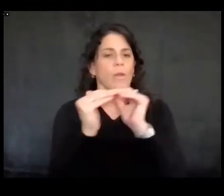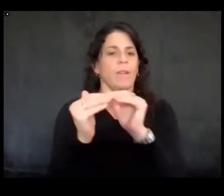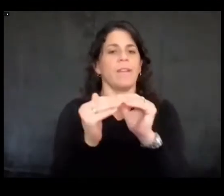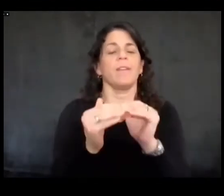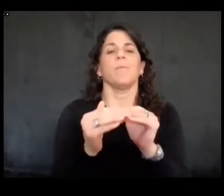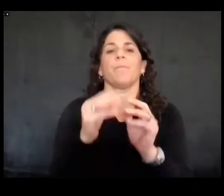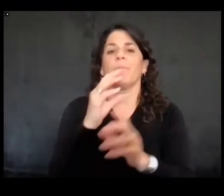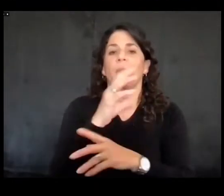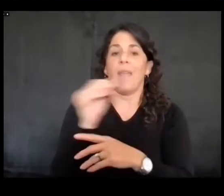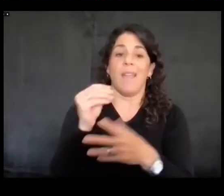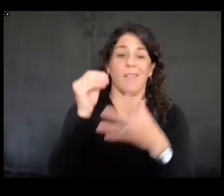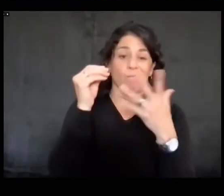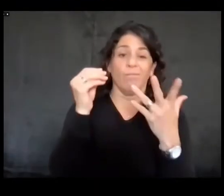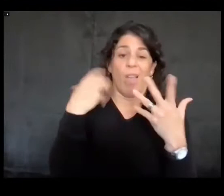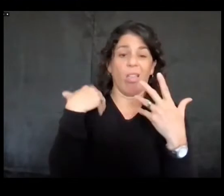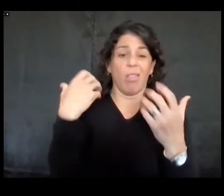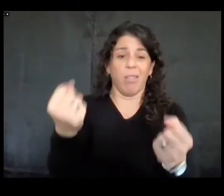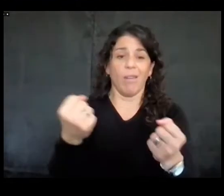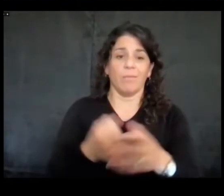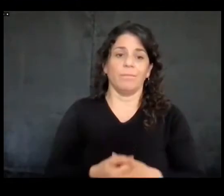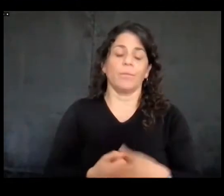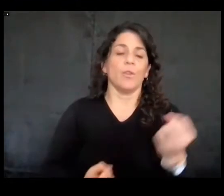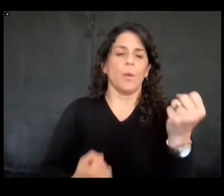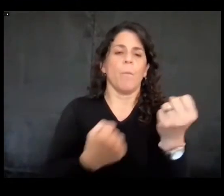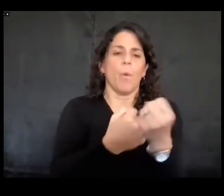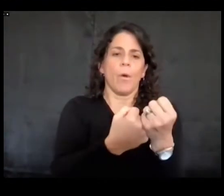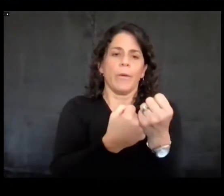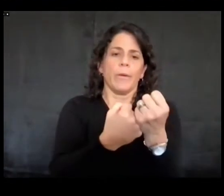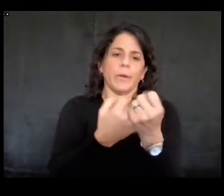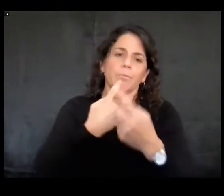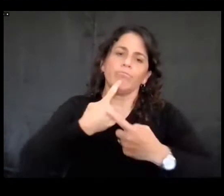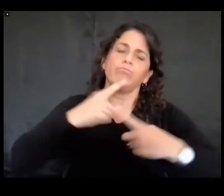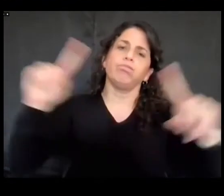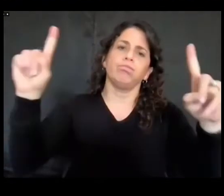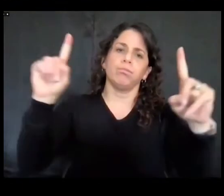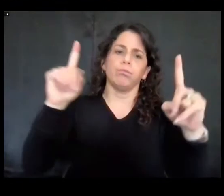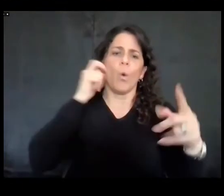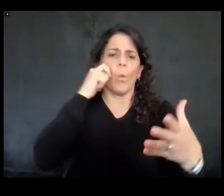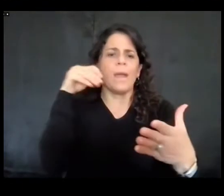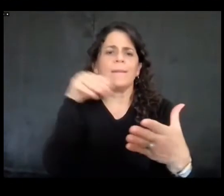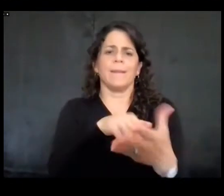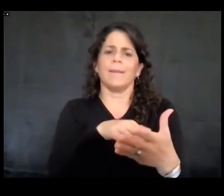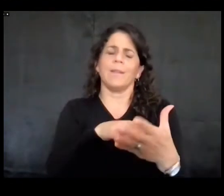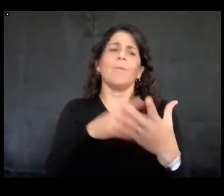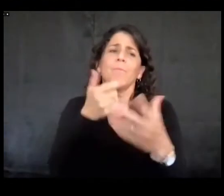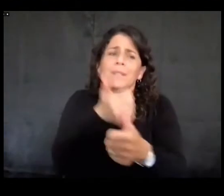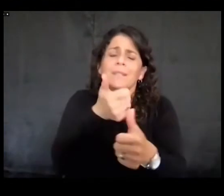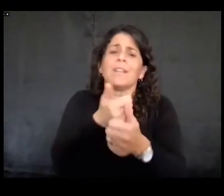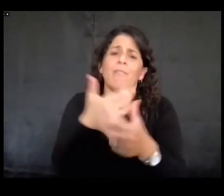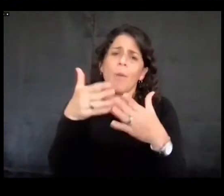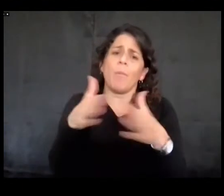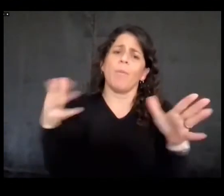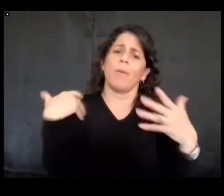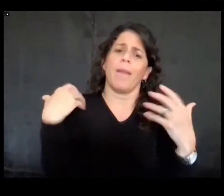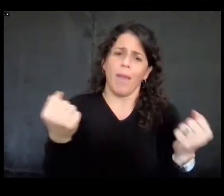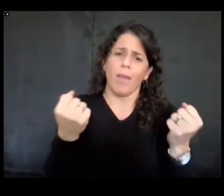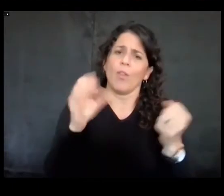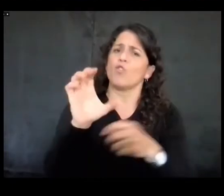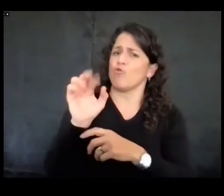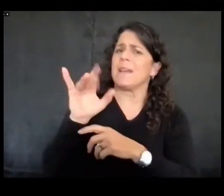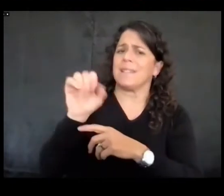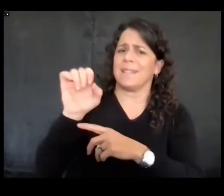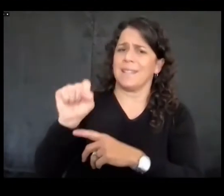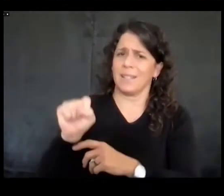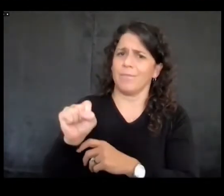para enfocarnos en la responsabilidad social y apoyar la proclamación de que el racismo es una crisis de salud